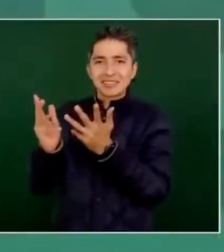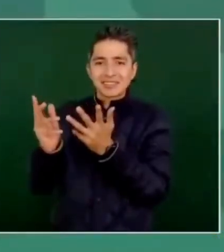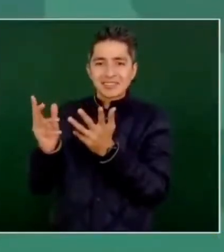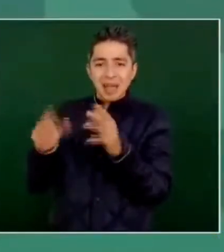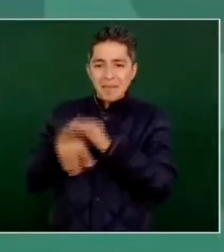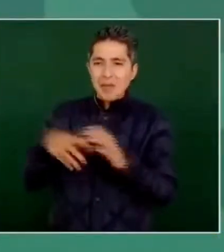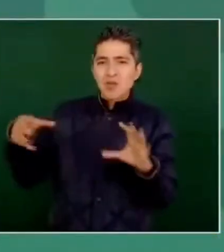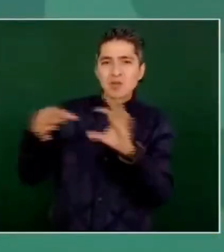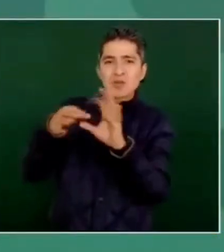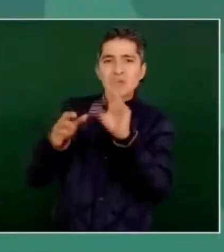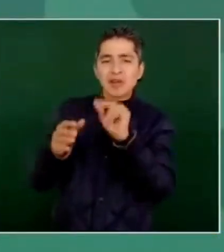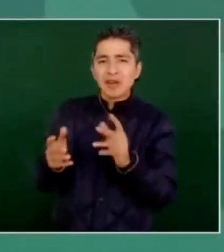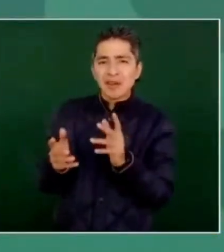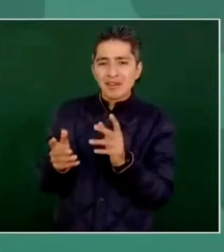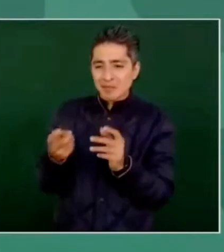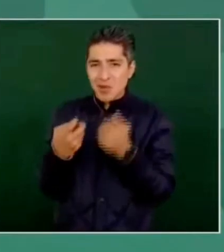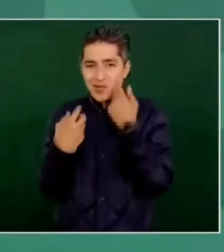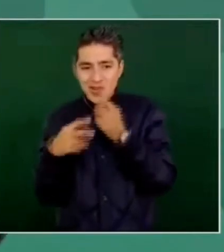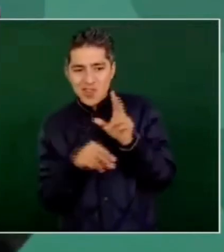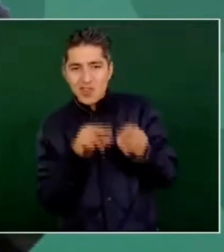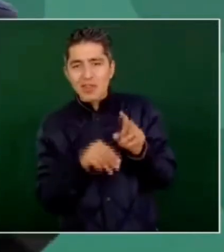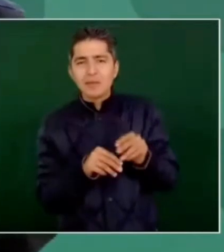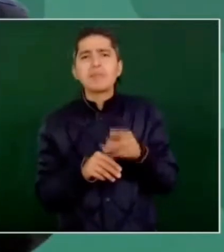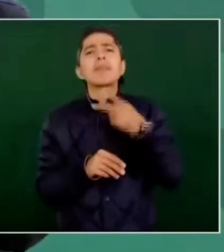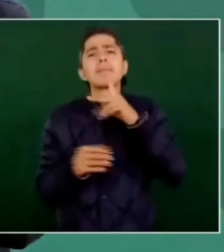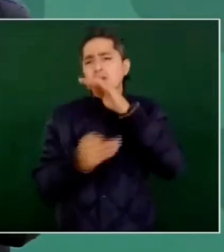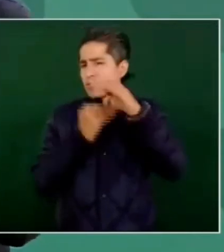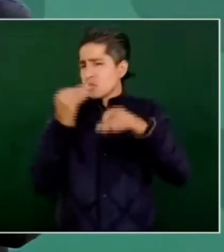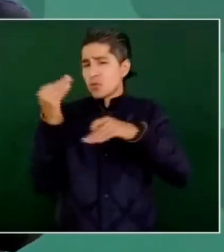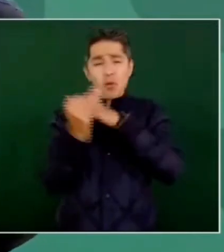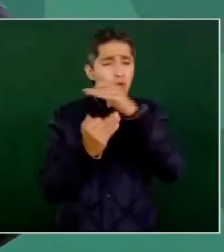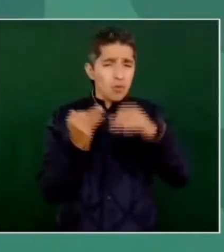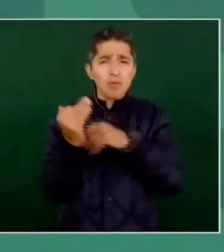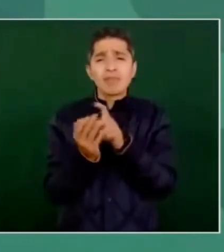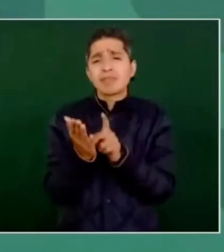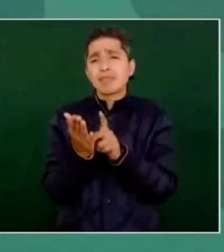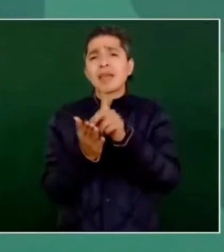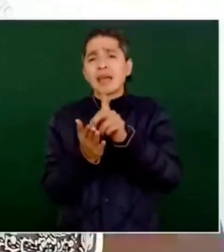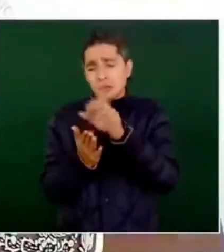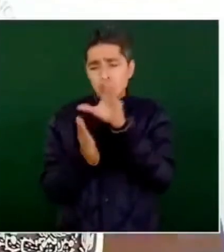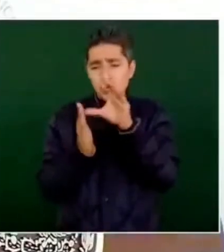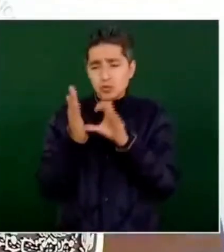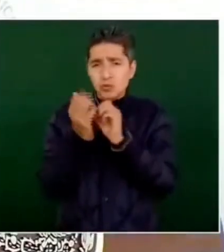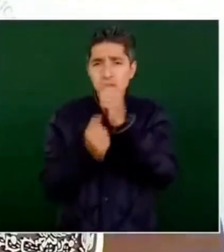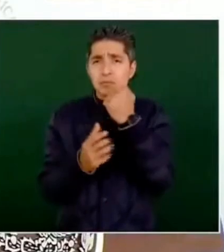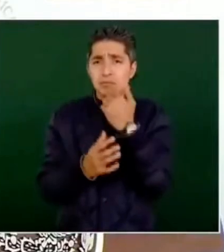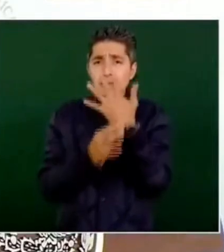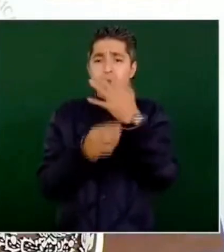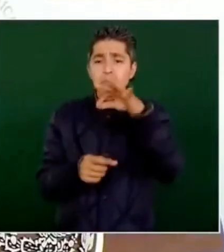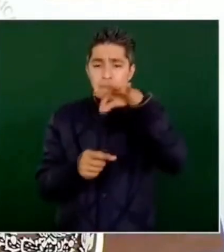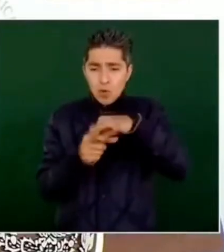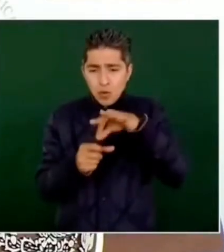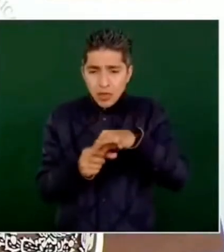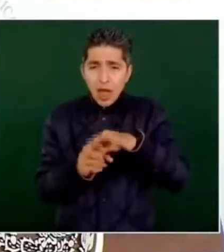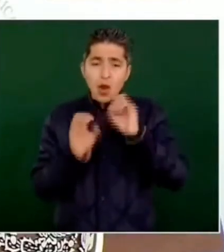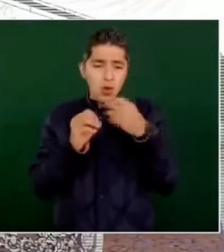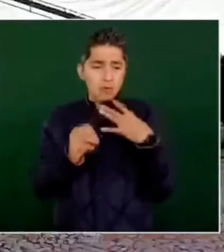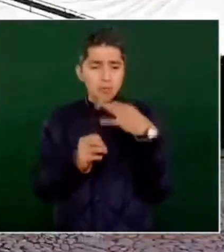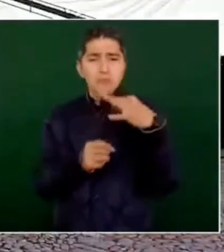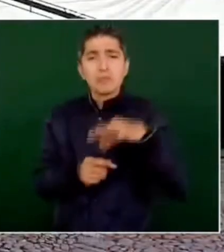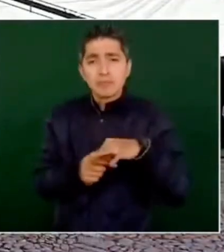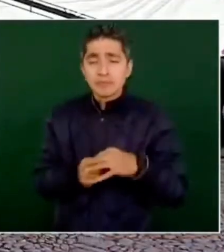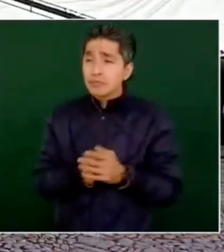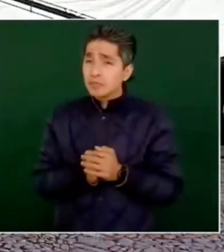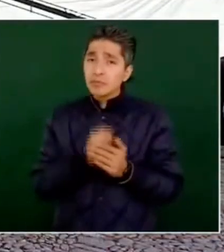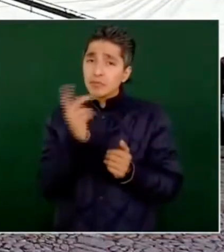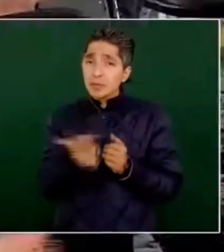Pero todos tenemos derecho, de acuerdo a la Constitución, a votar y a ser votados. Y en algunos